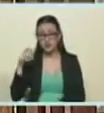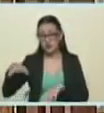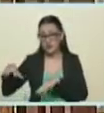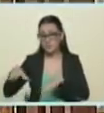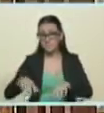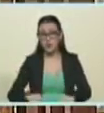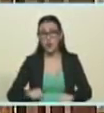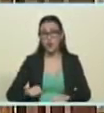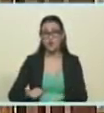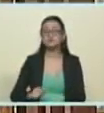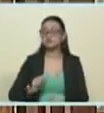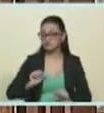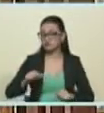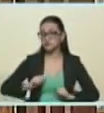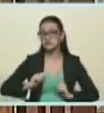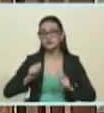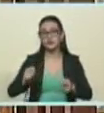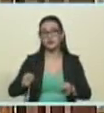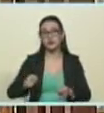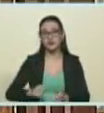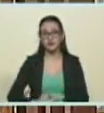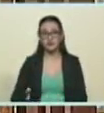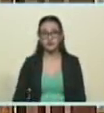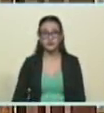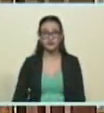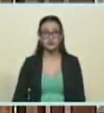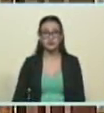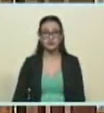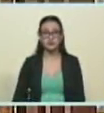la mayoría, le entregamos.